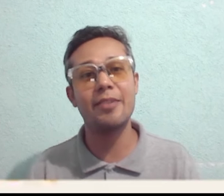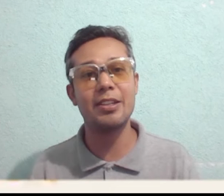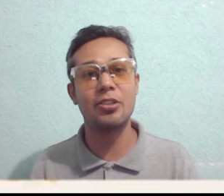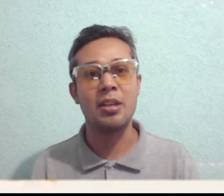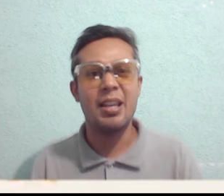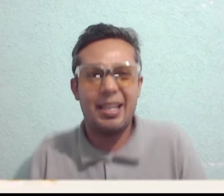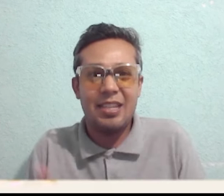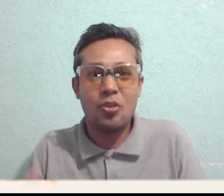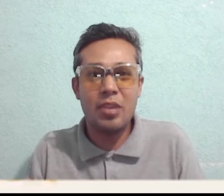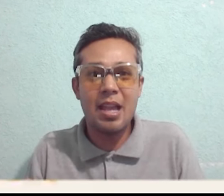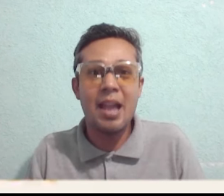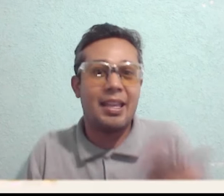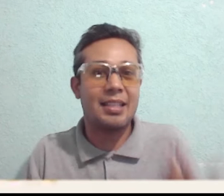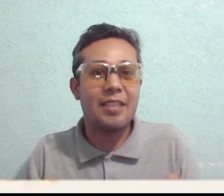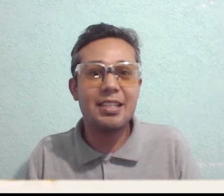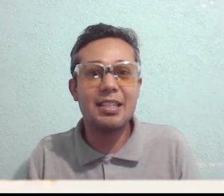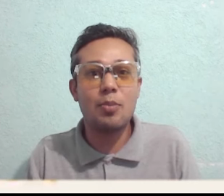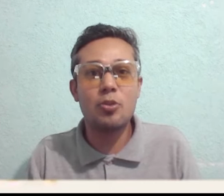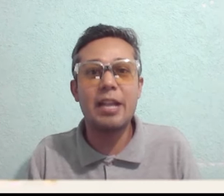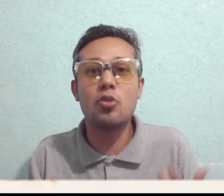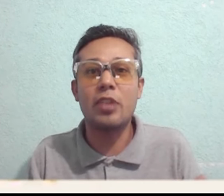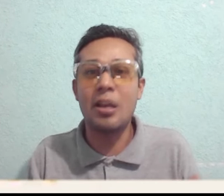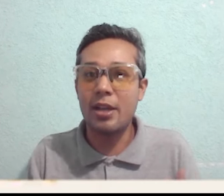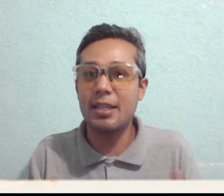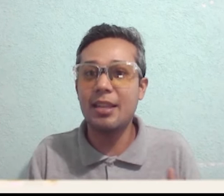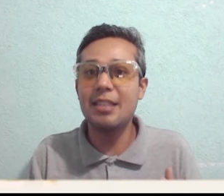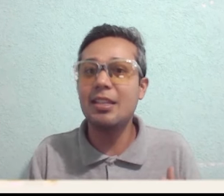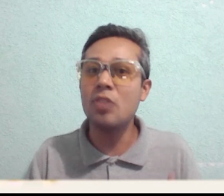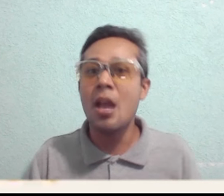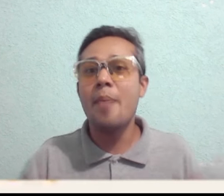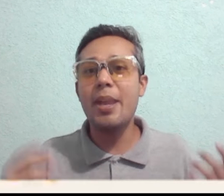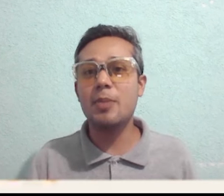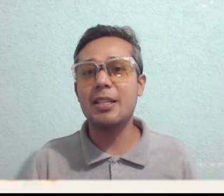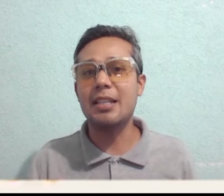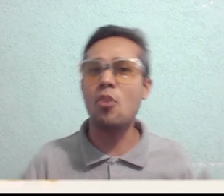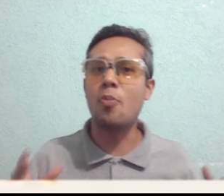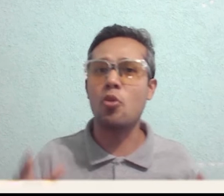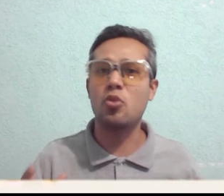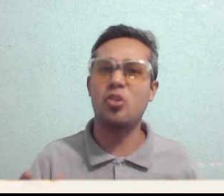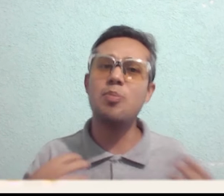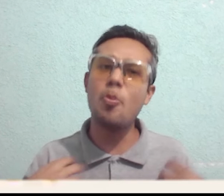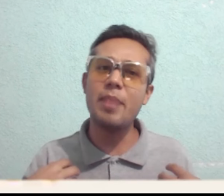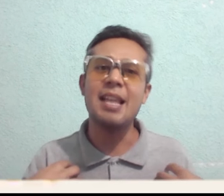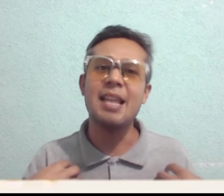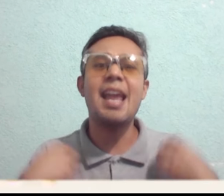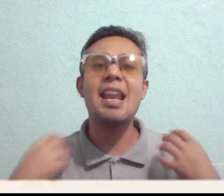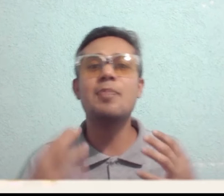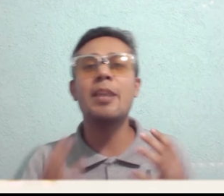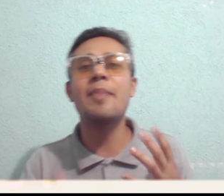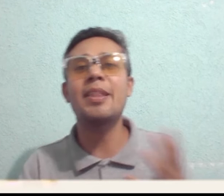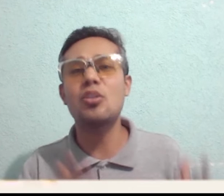su preservación. En sintonía, en esta fase se busca el uso de lenguajes artísticos para expresarse con producciones propias